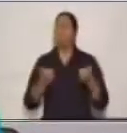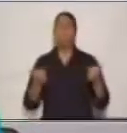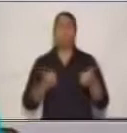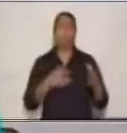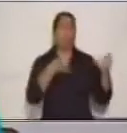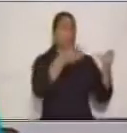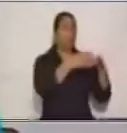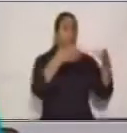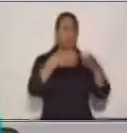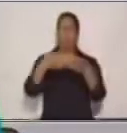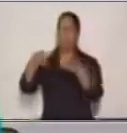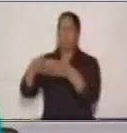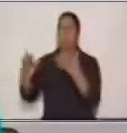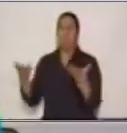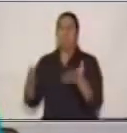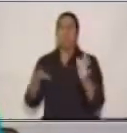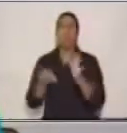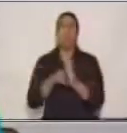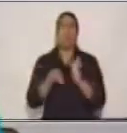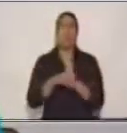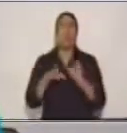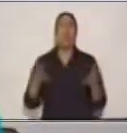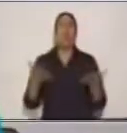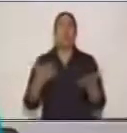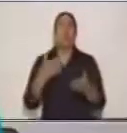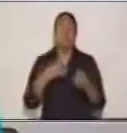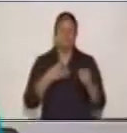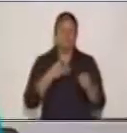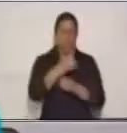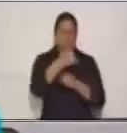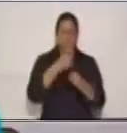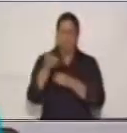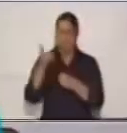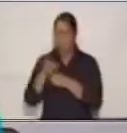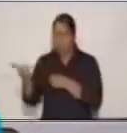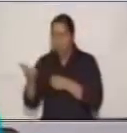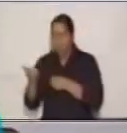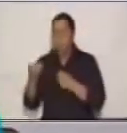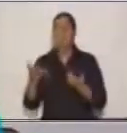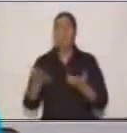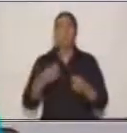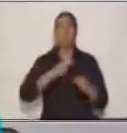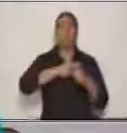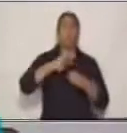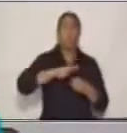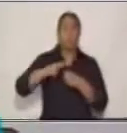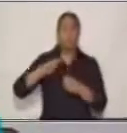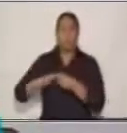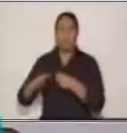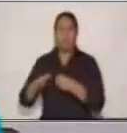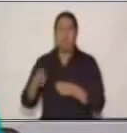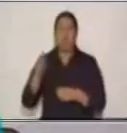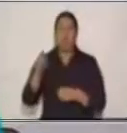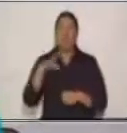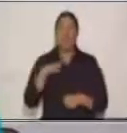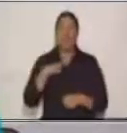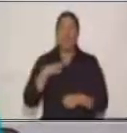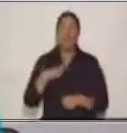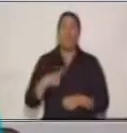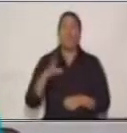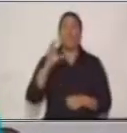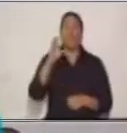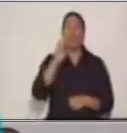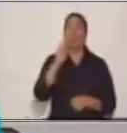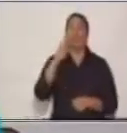que se encuentra dividida en departamentos, en municipios. Encontramos los organismos más importantes, que son el